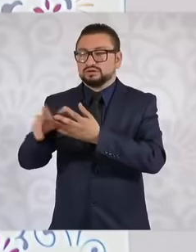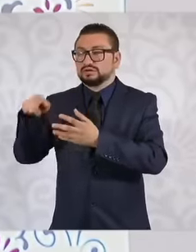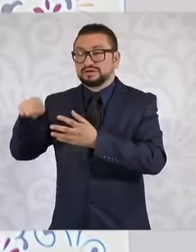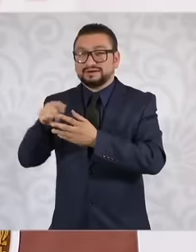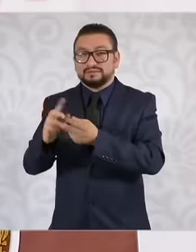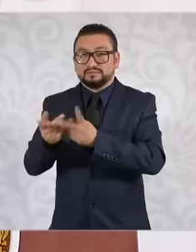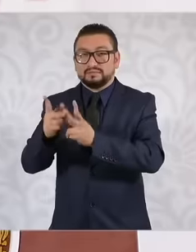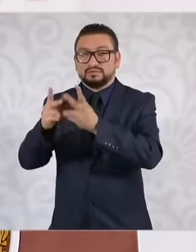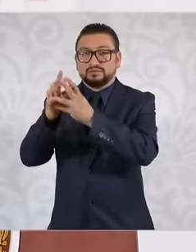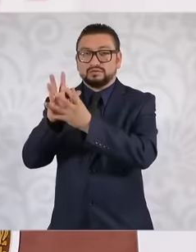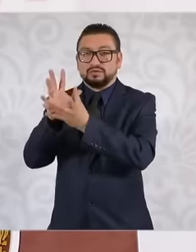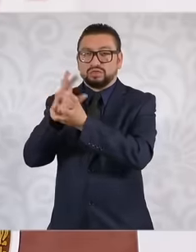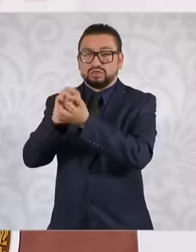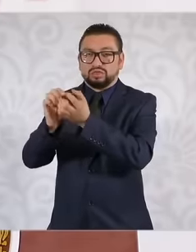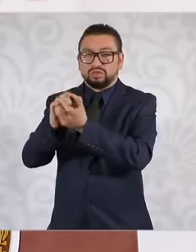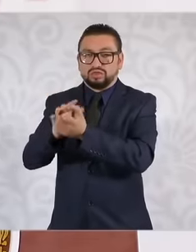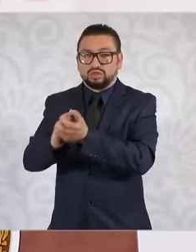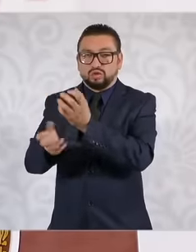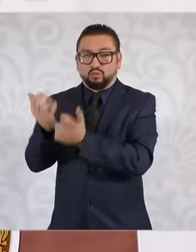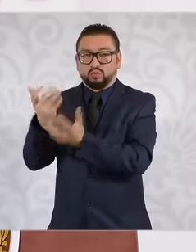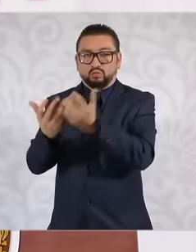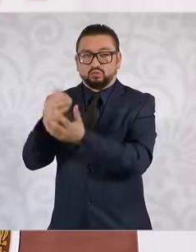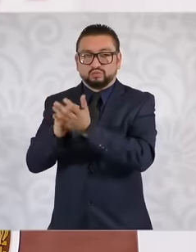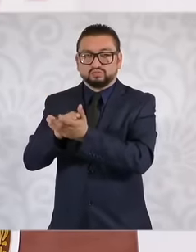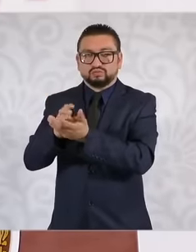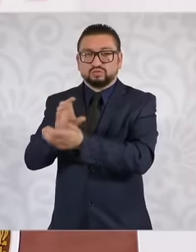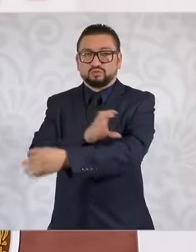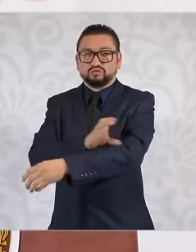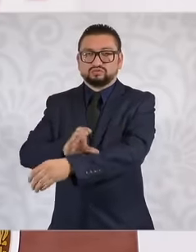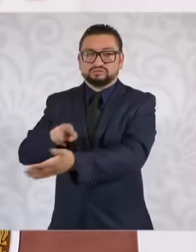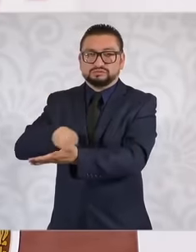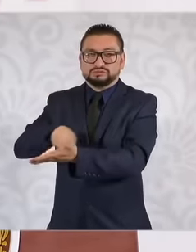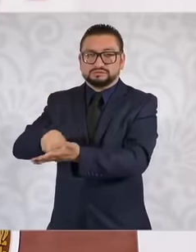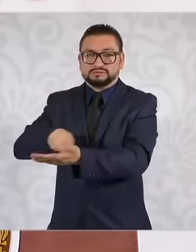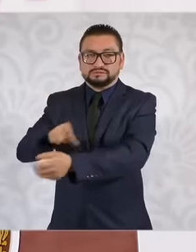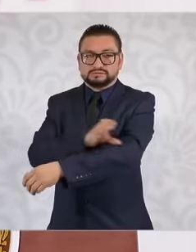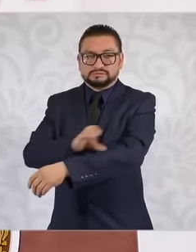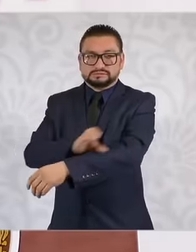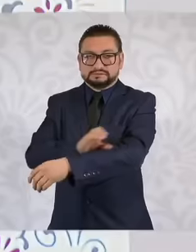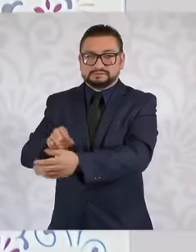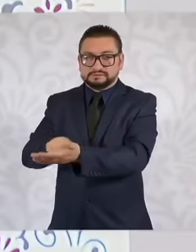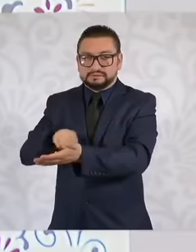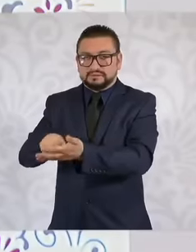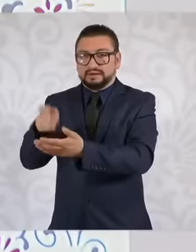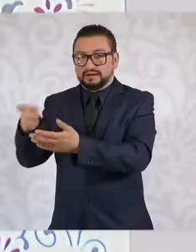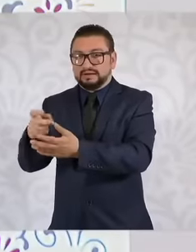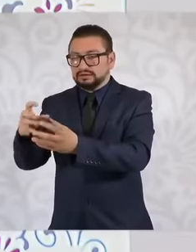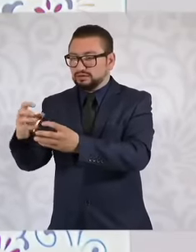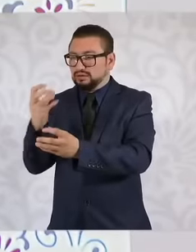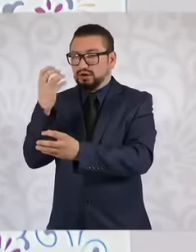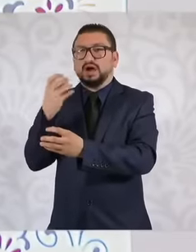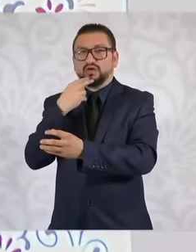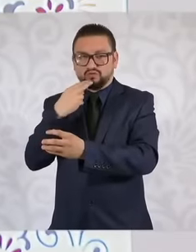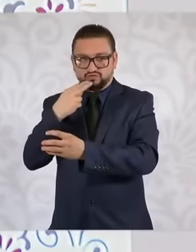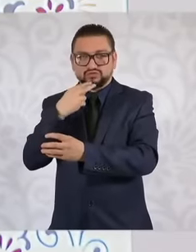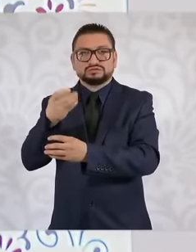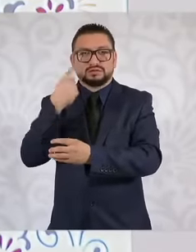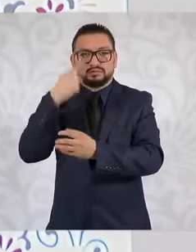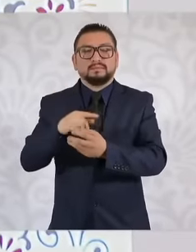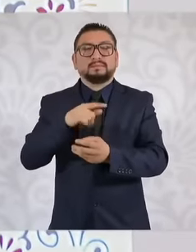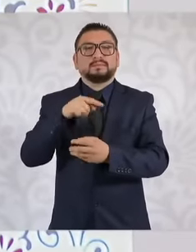vegetal. Y ese carbón vegetal puede ser utilizado para quemar en una termoeléctrica, como